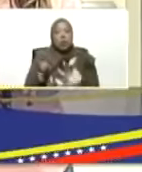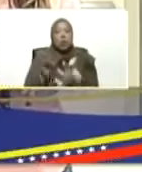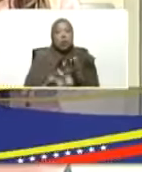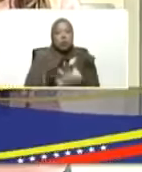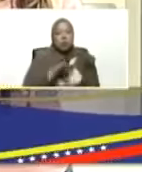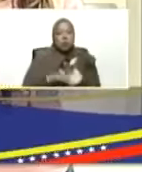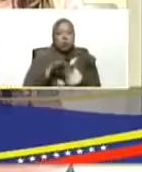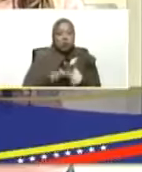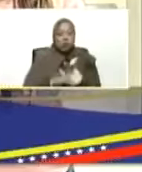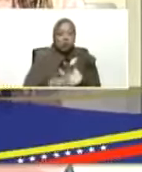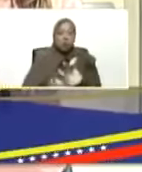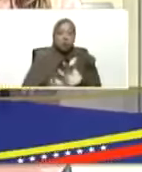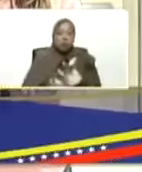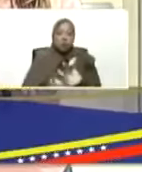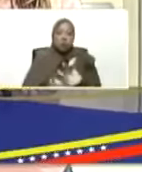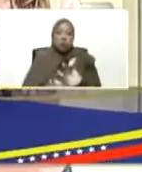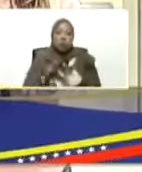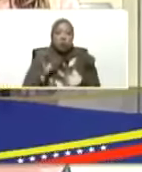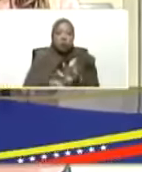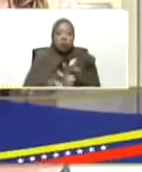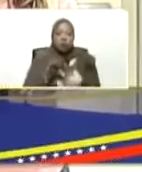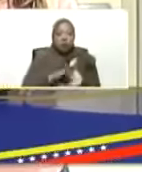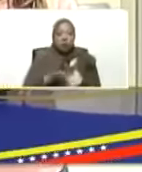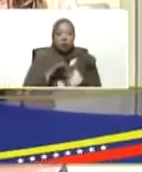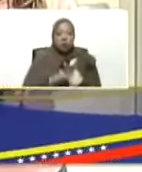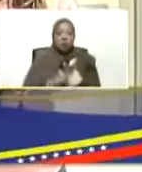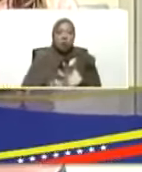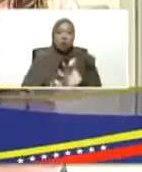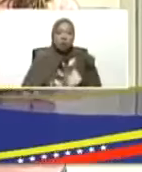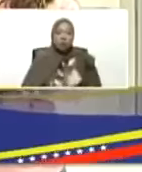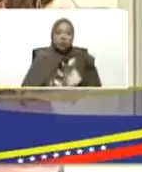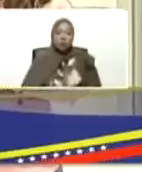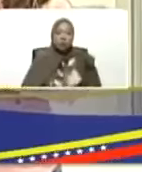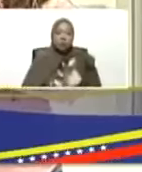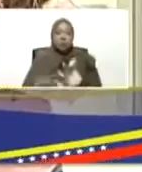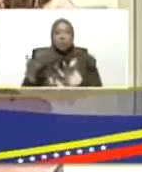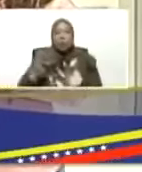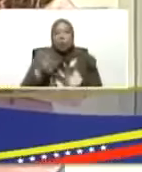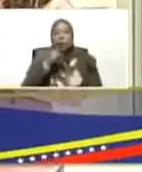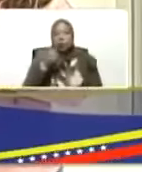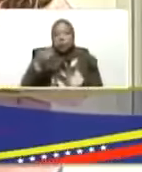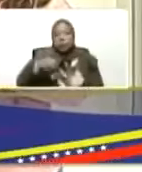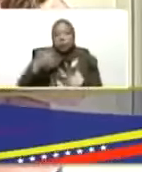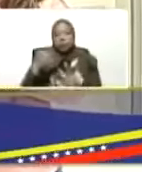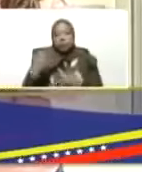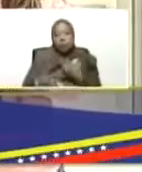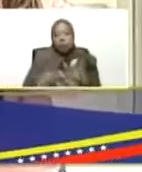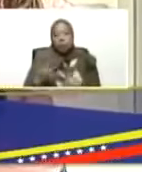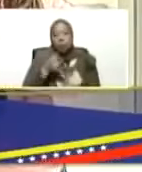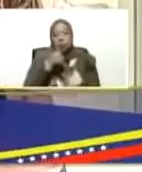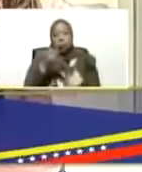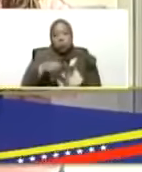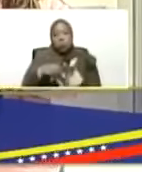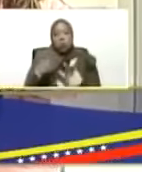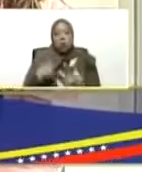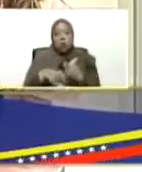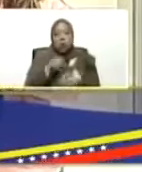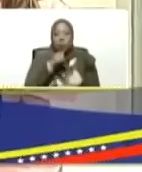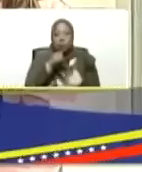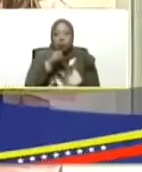justicia tributaria. Debe haber justicia tributaria. Y lo más importante, con distribución de la